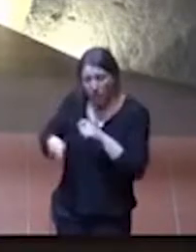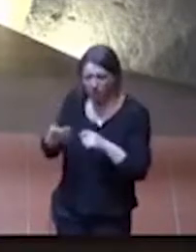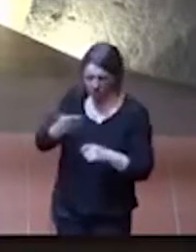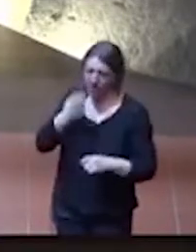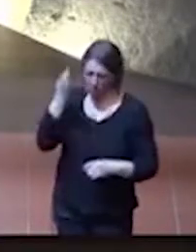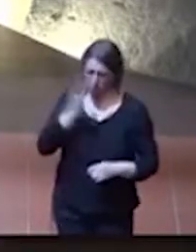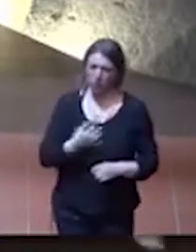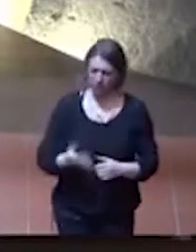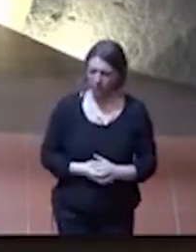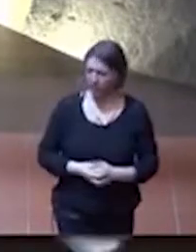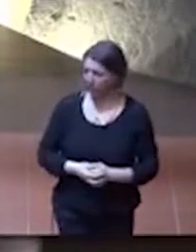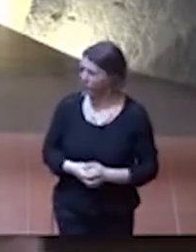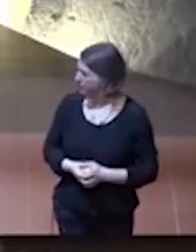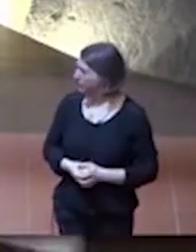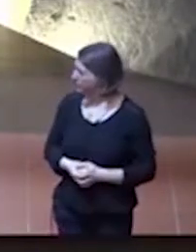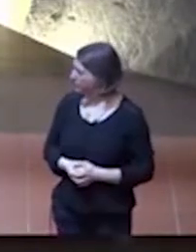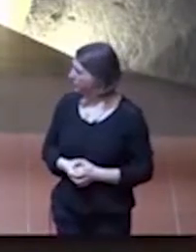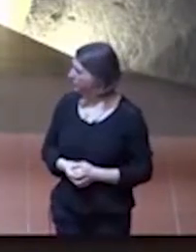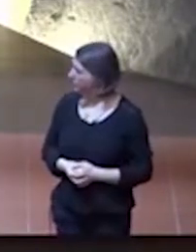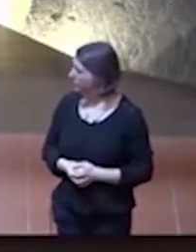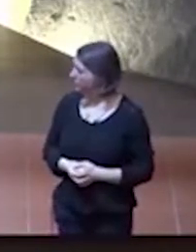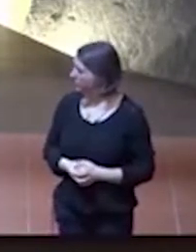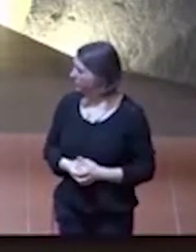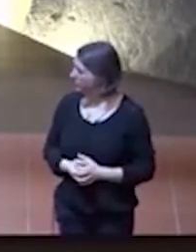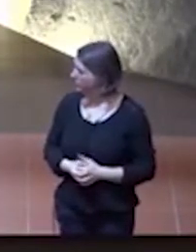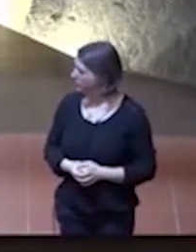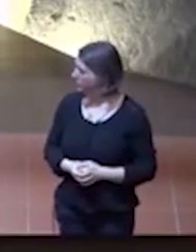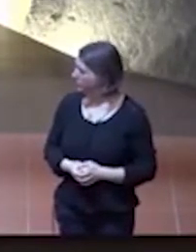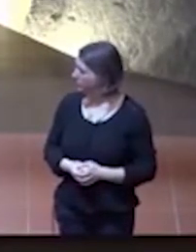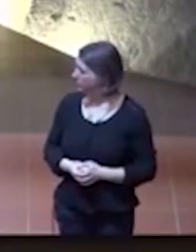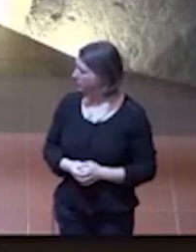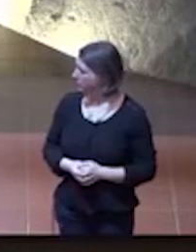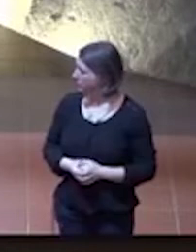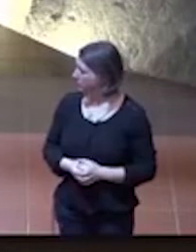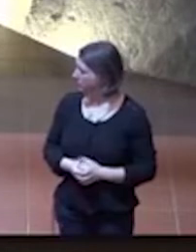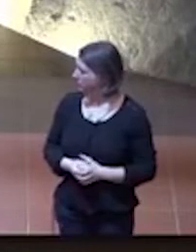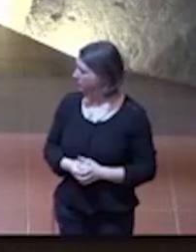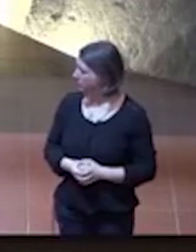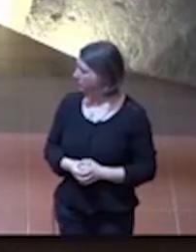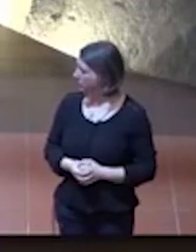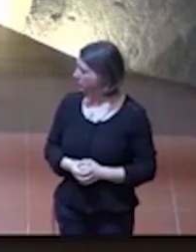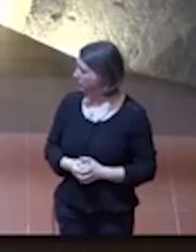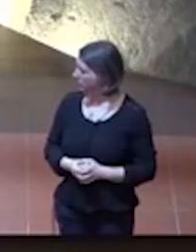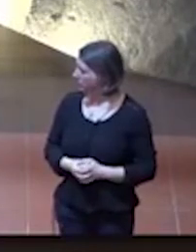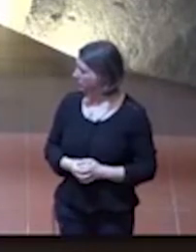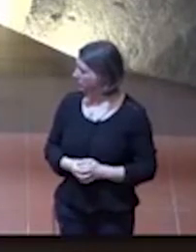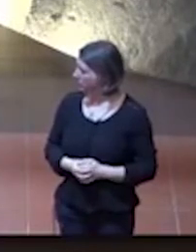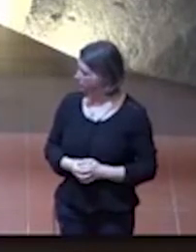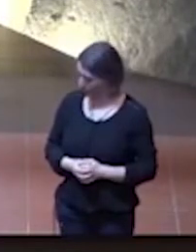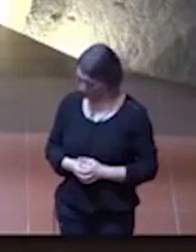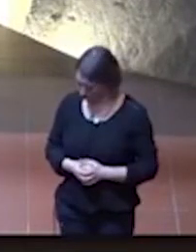que los organismos de derechos humanos confirmen que son crímenes de lesa humanidad y que uno